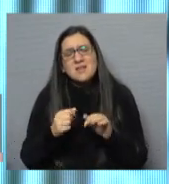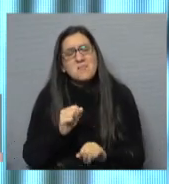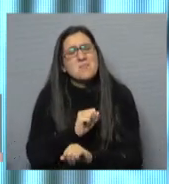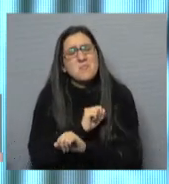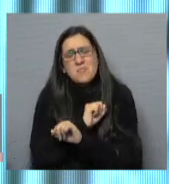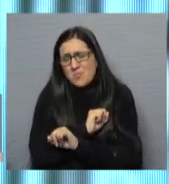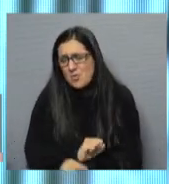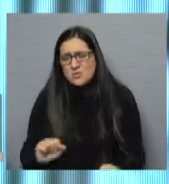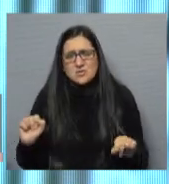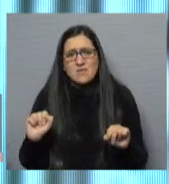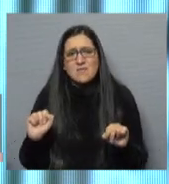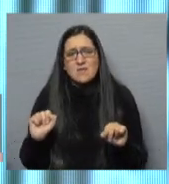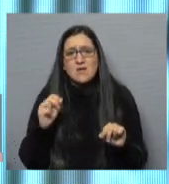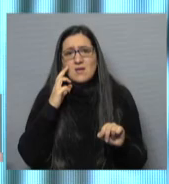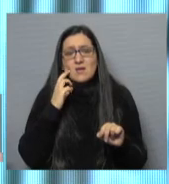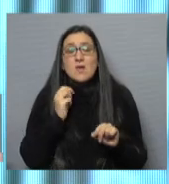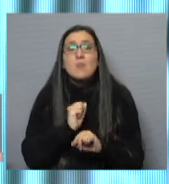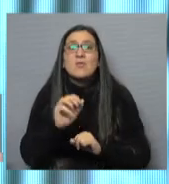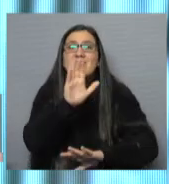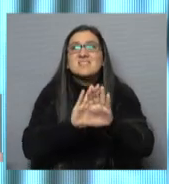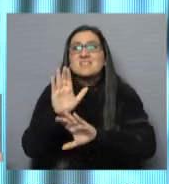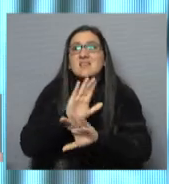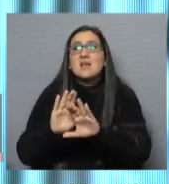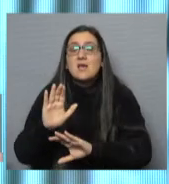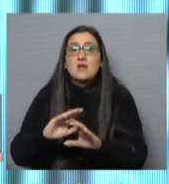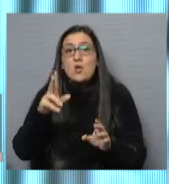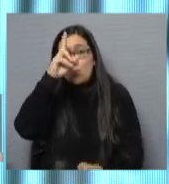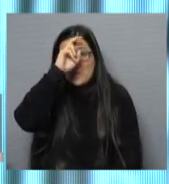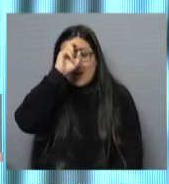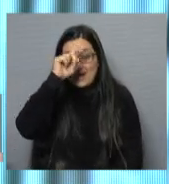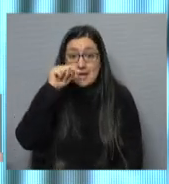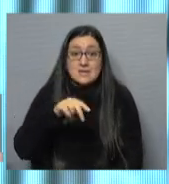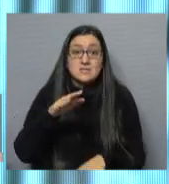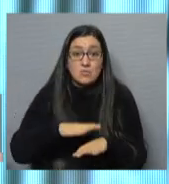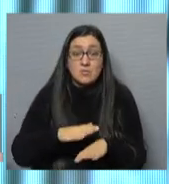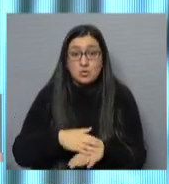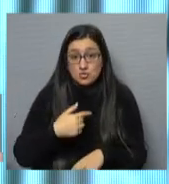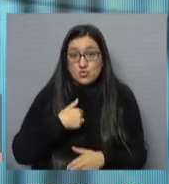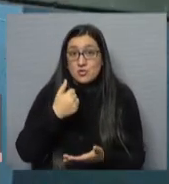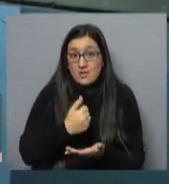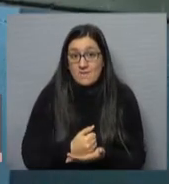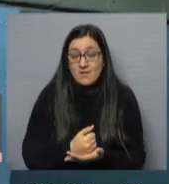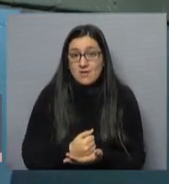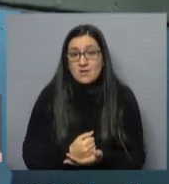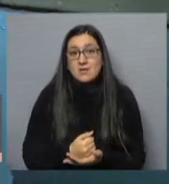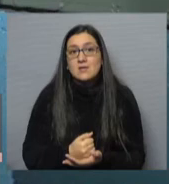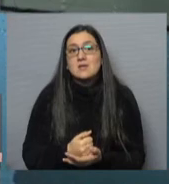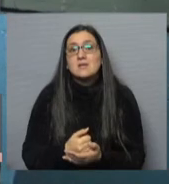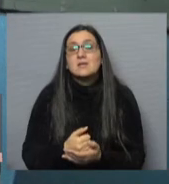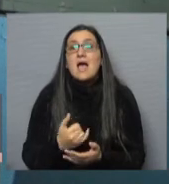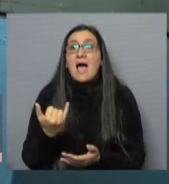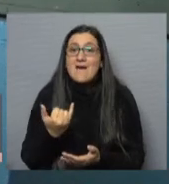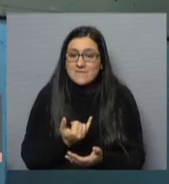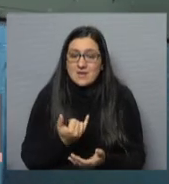imposible poder reciclar el hospital. Es decir, en ese momento estaba yo, se habían encarado algunas